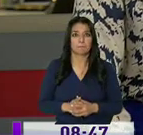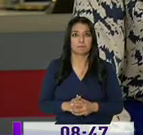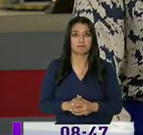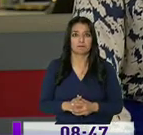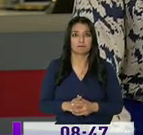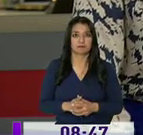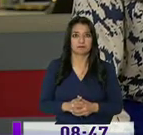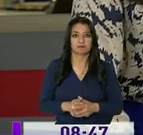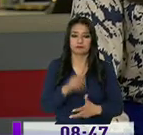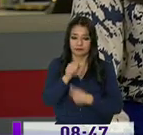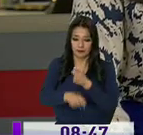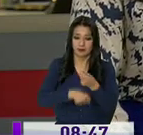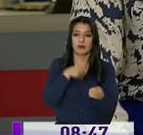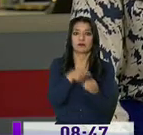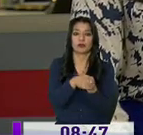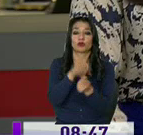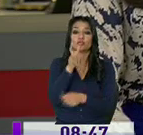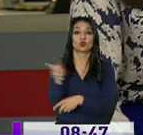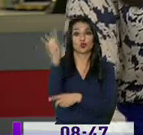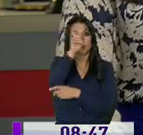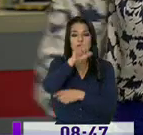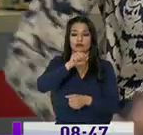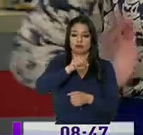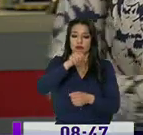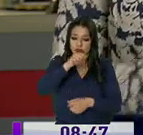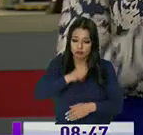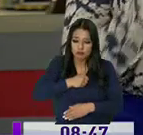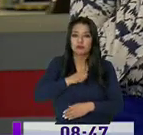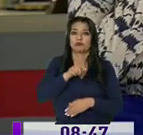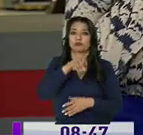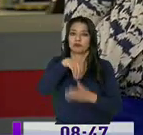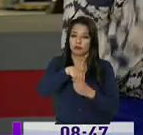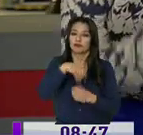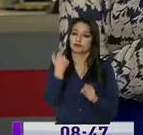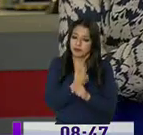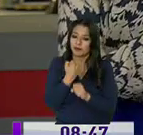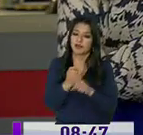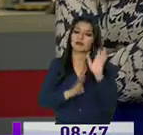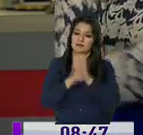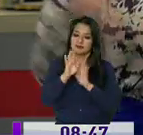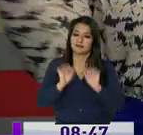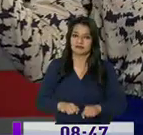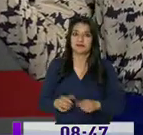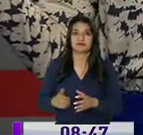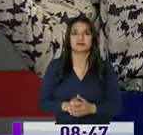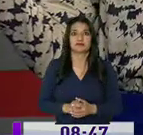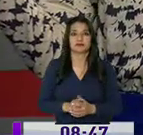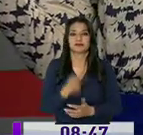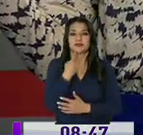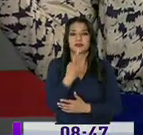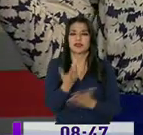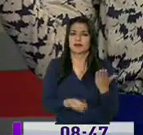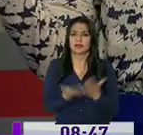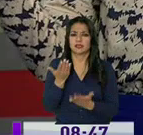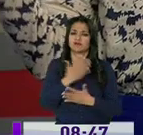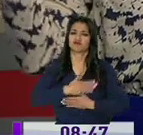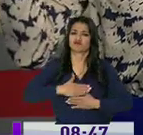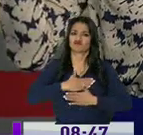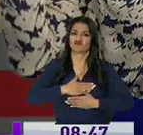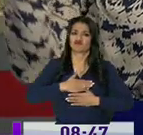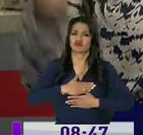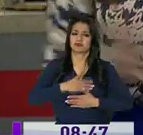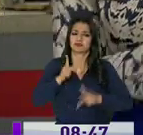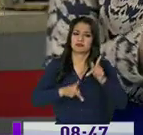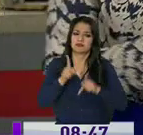alturas apoyar también, trabajando como queremos para sacarlo adelante. Y como dice el Robert, lo mejor sería disfrutar de las